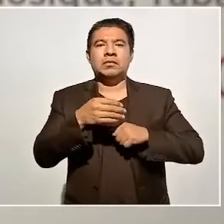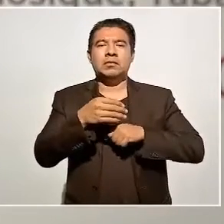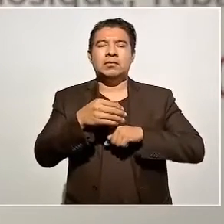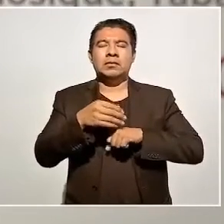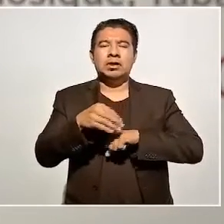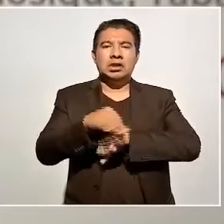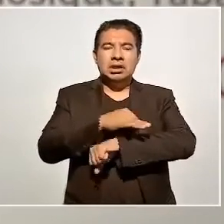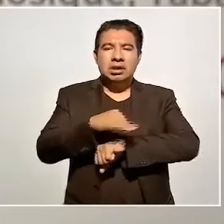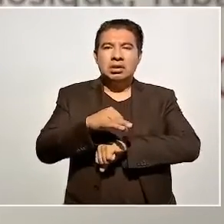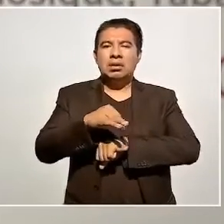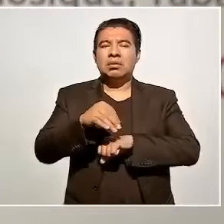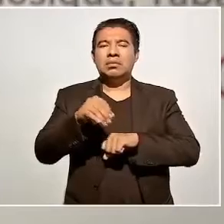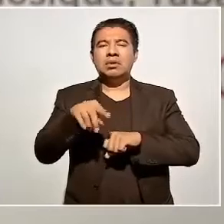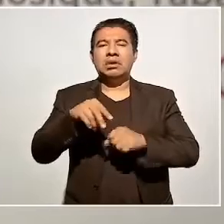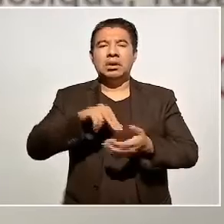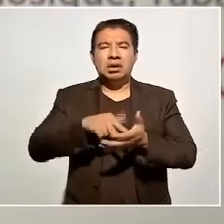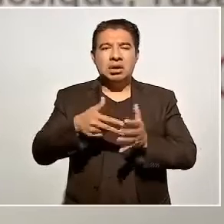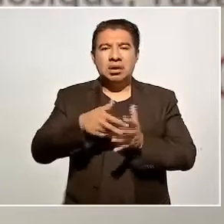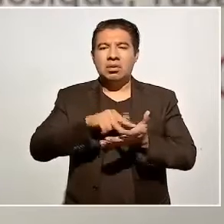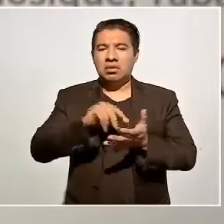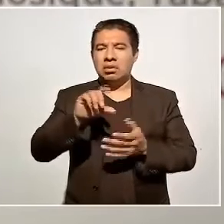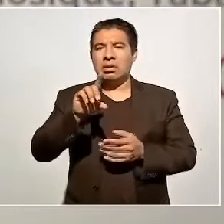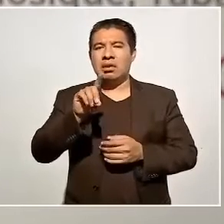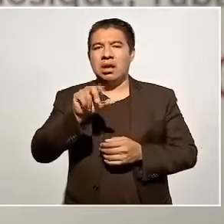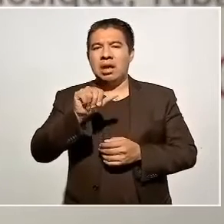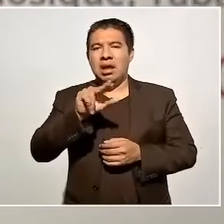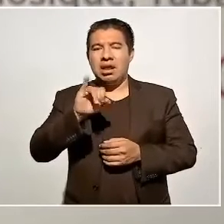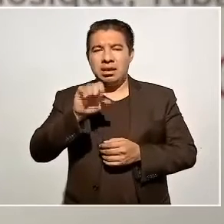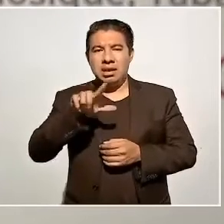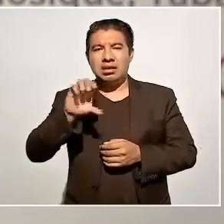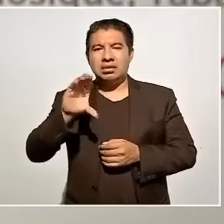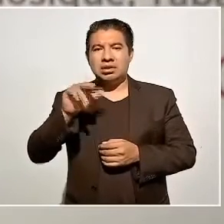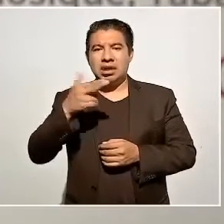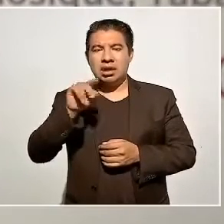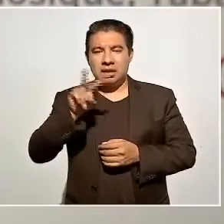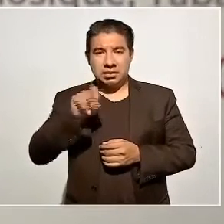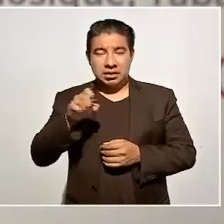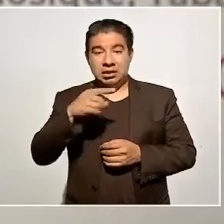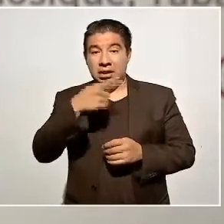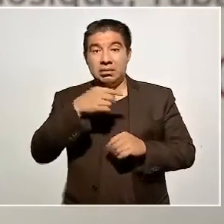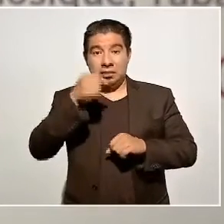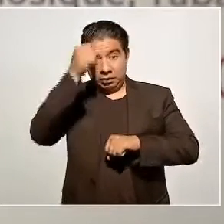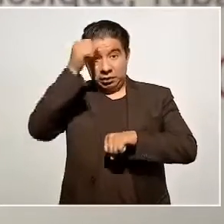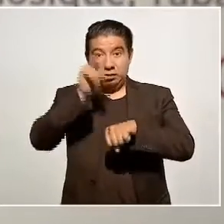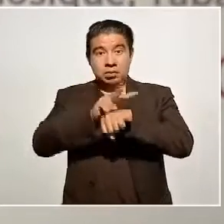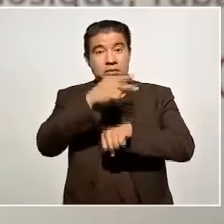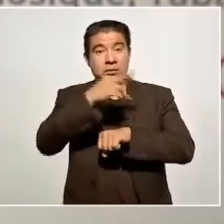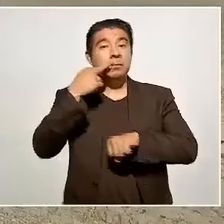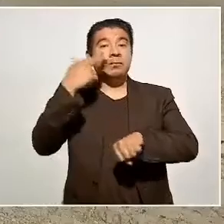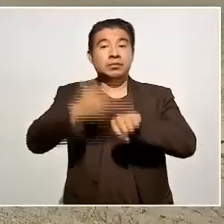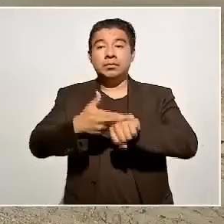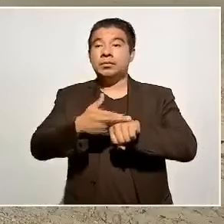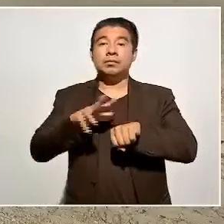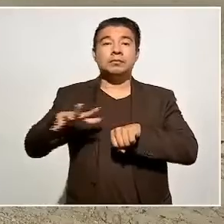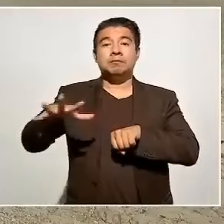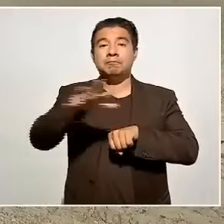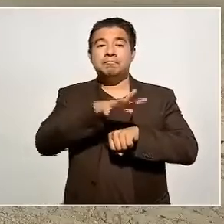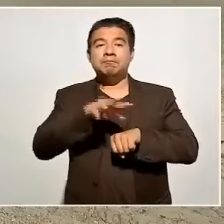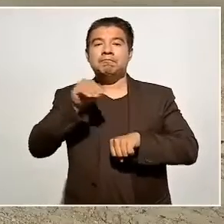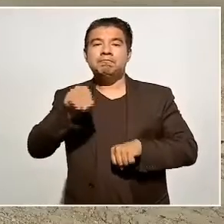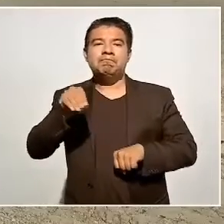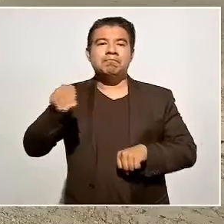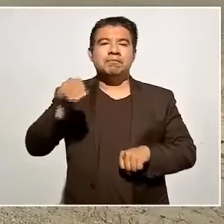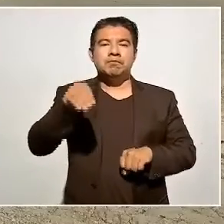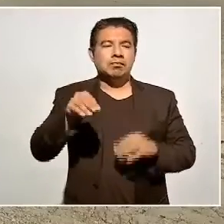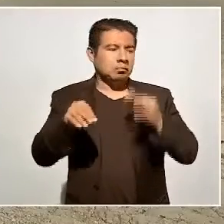Daniel Chávez Morán, que es nuestro supervisor honorario. Él es el que